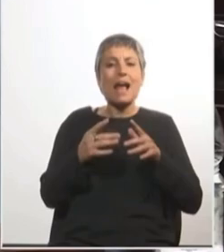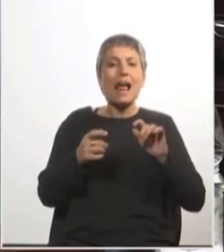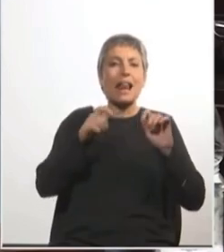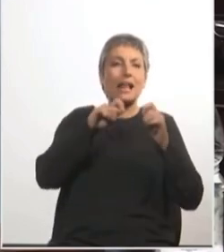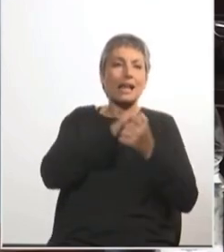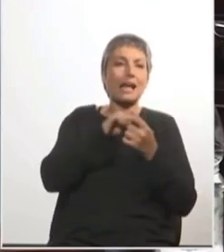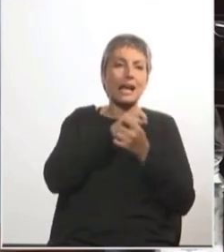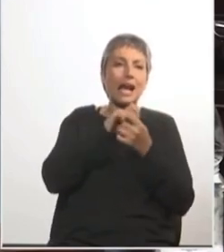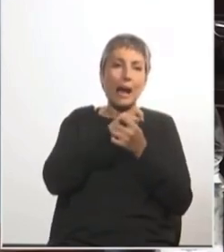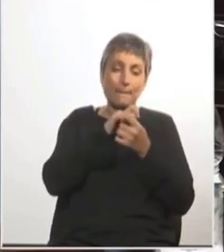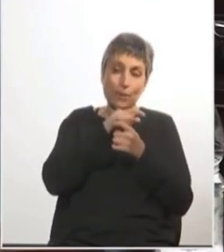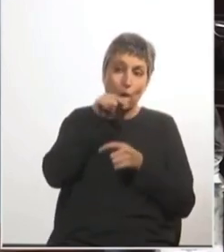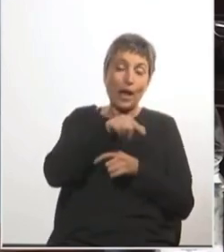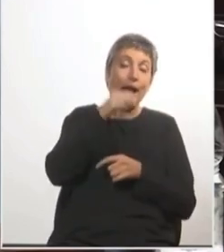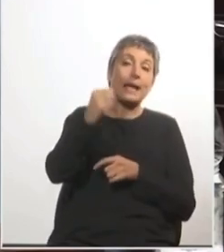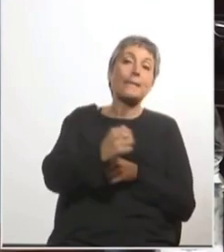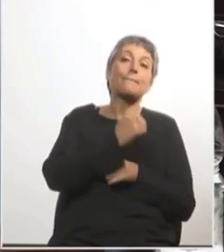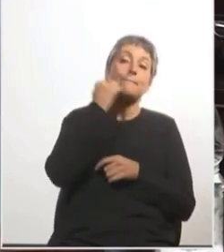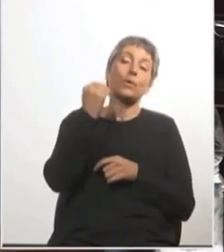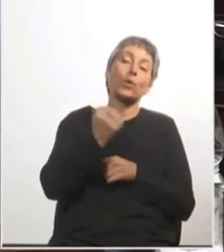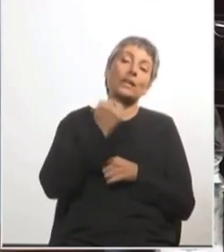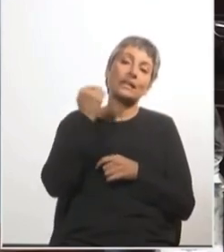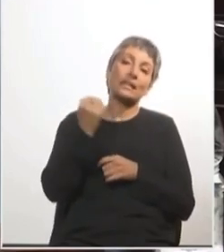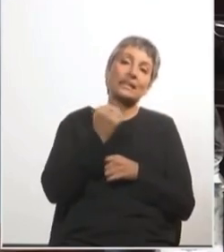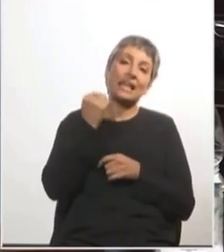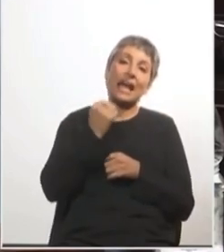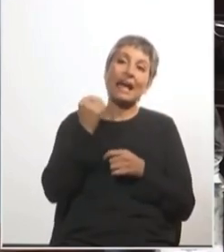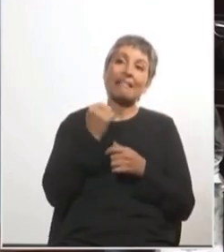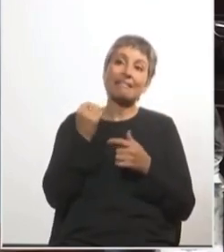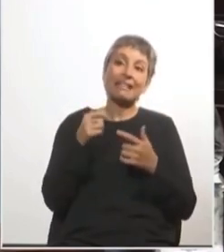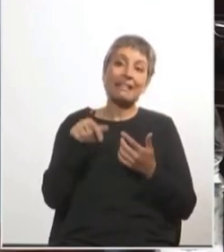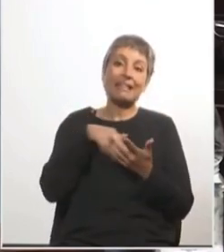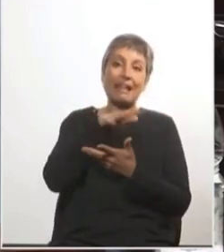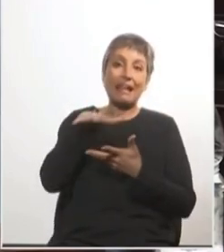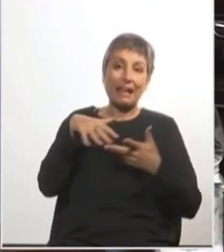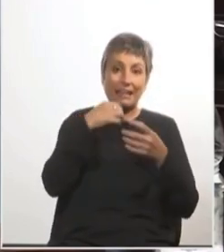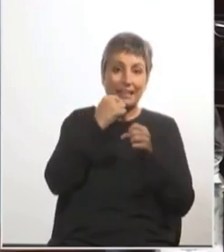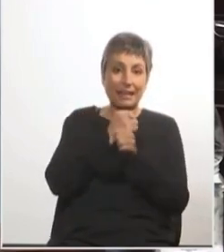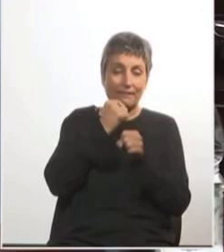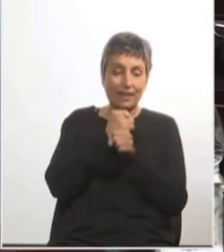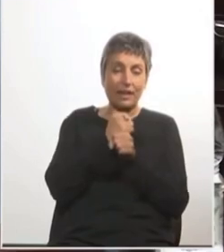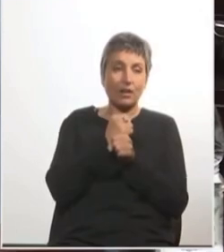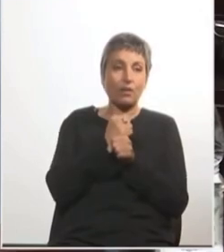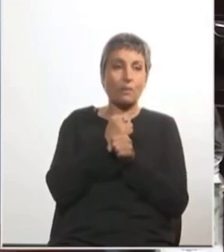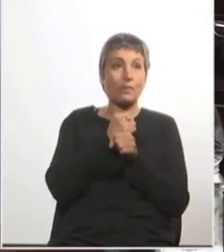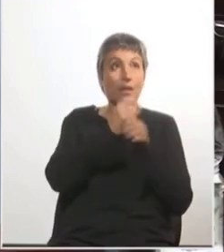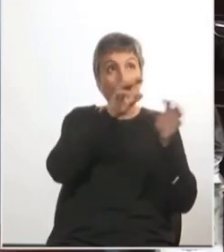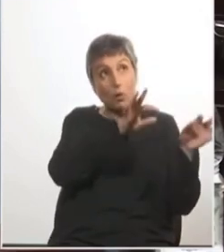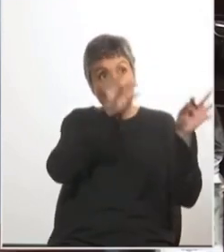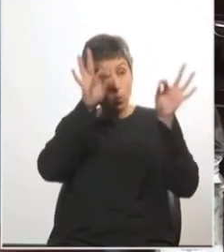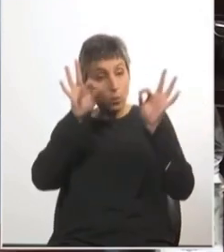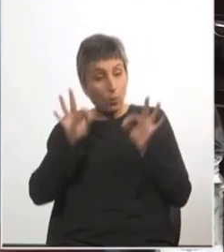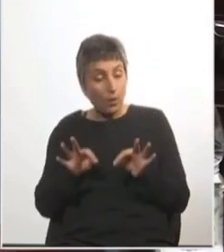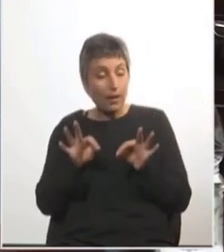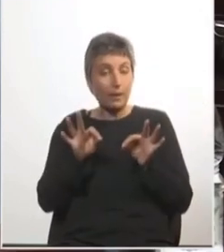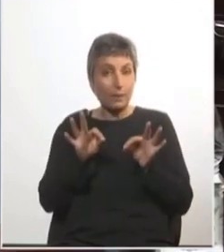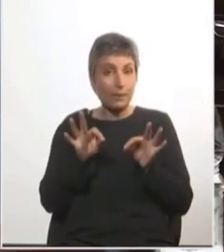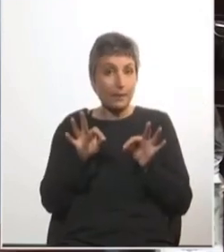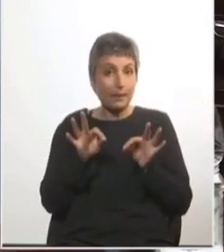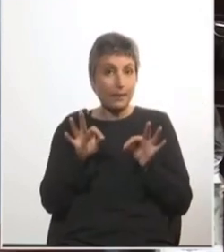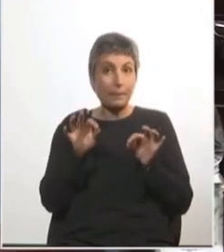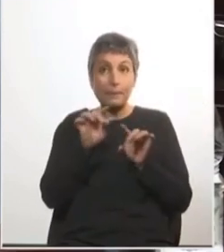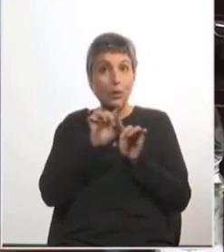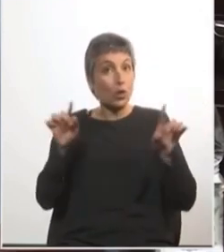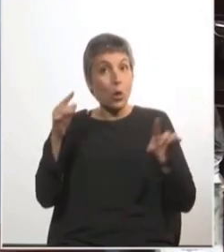transformaciones sustanciales que está teniendo el mercado de trabajo y volvió sin tomar